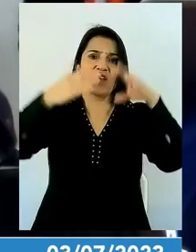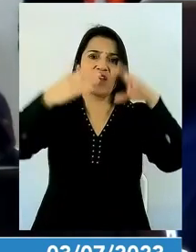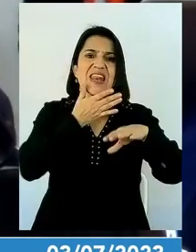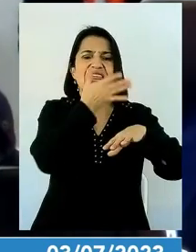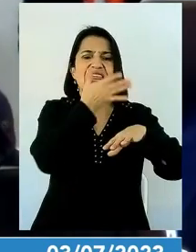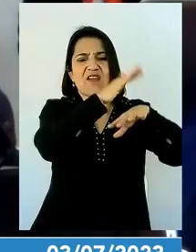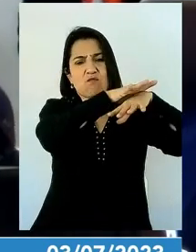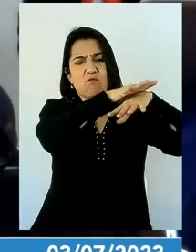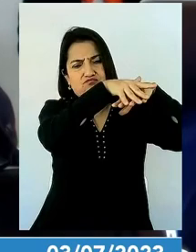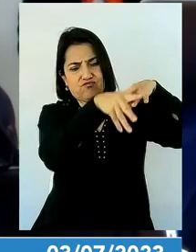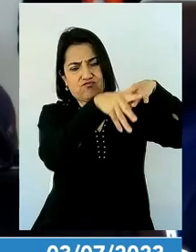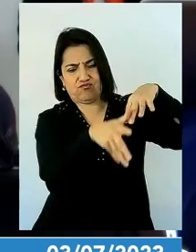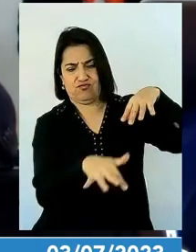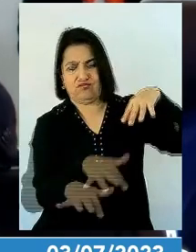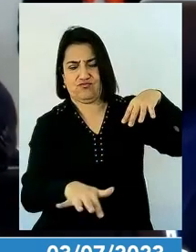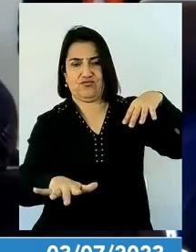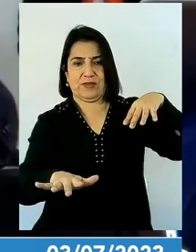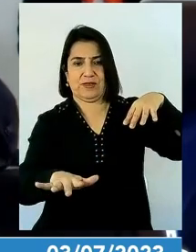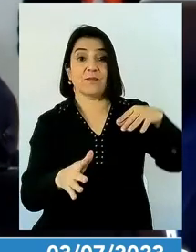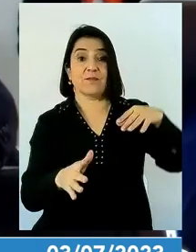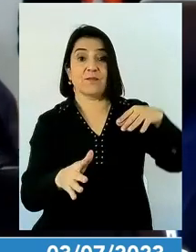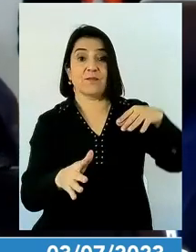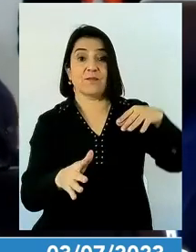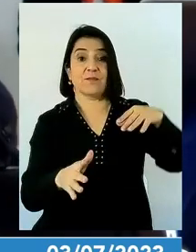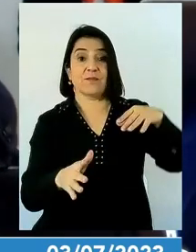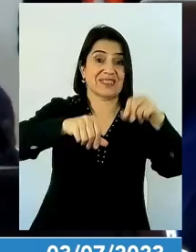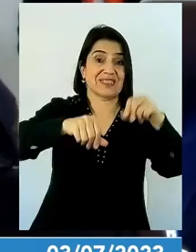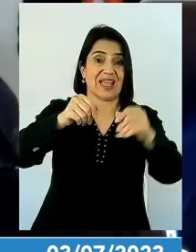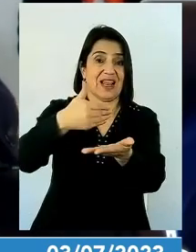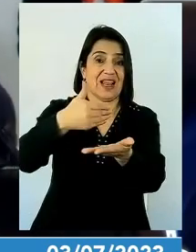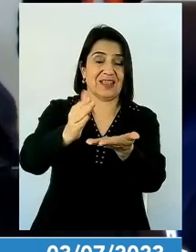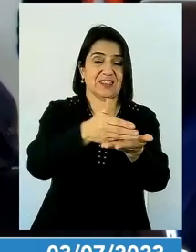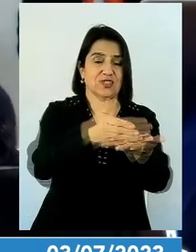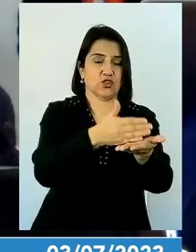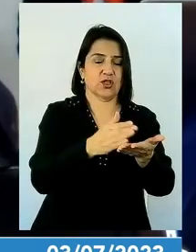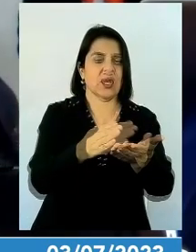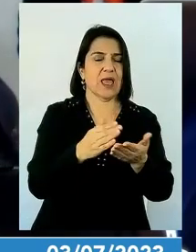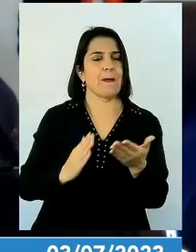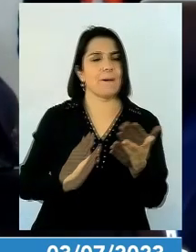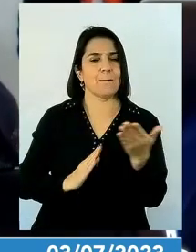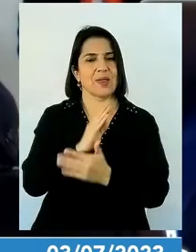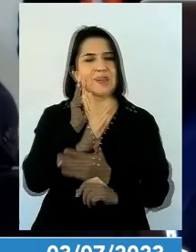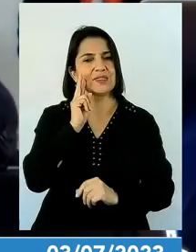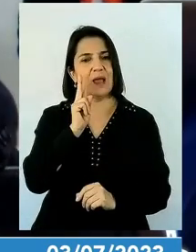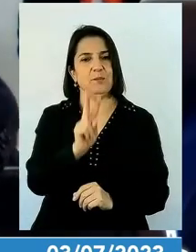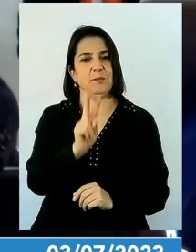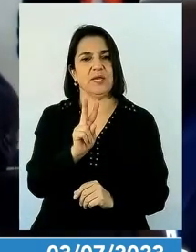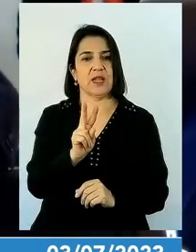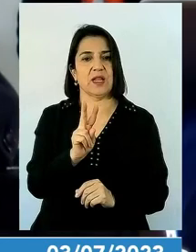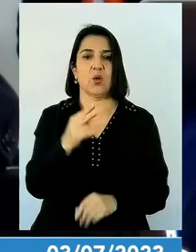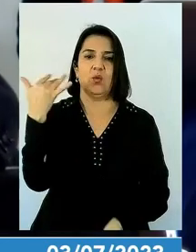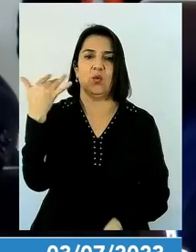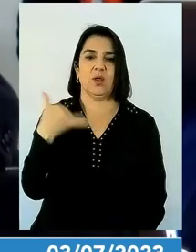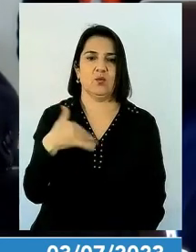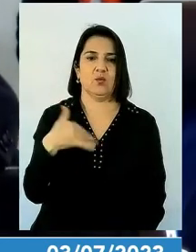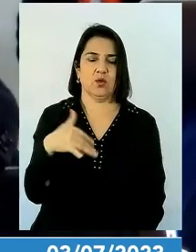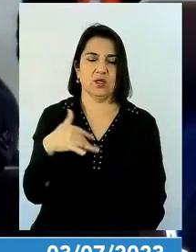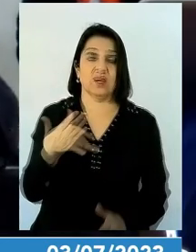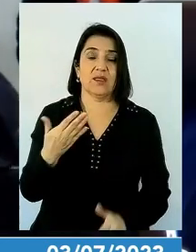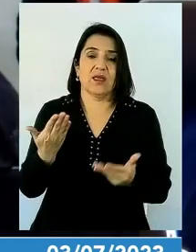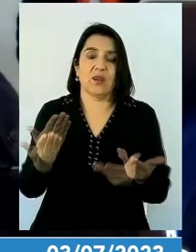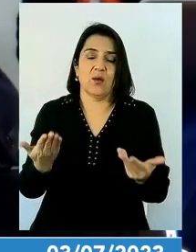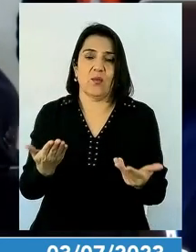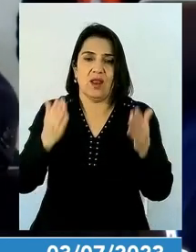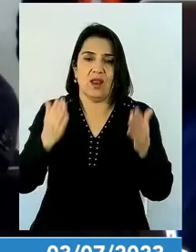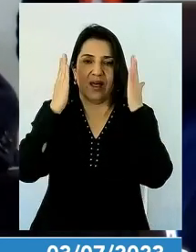la desalinización se empieza a mirar como una cuestión demasiado fundamental para atender las necesidades de